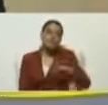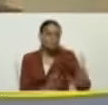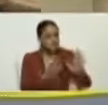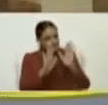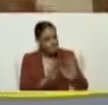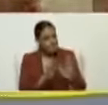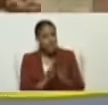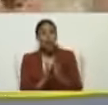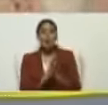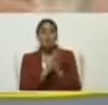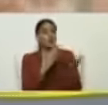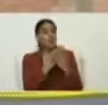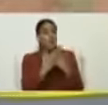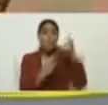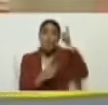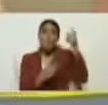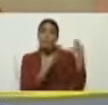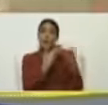Maduro.